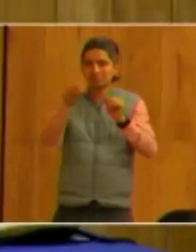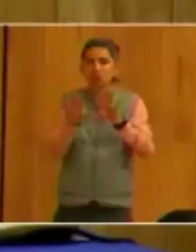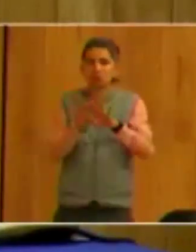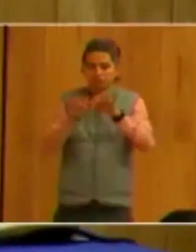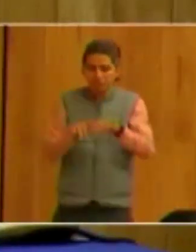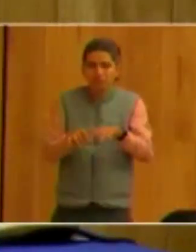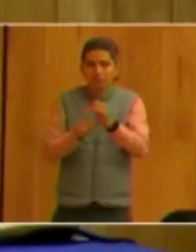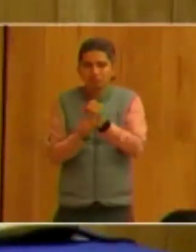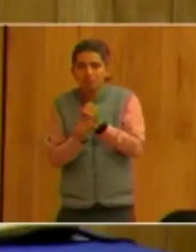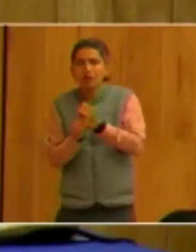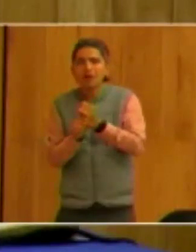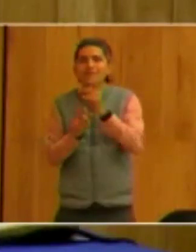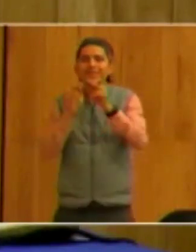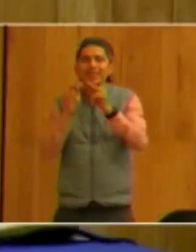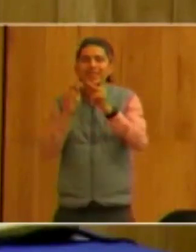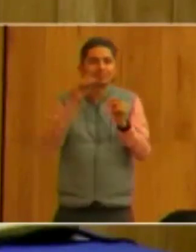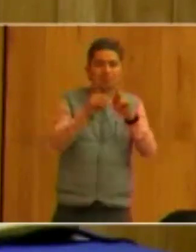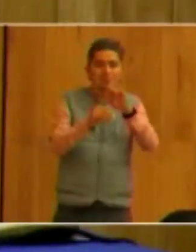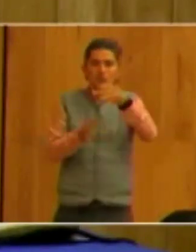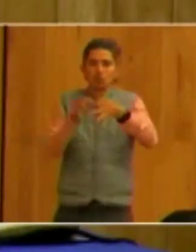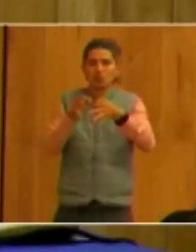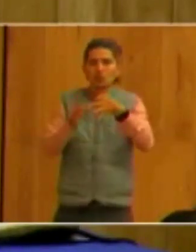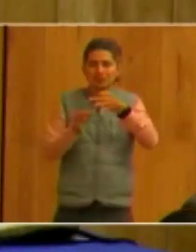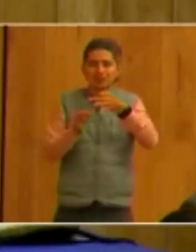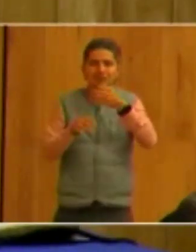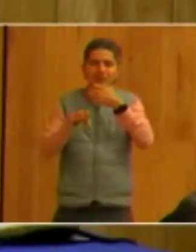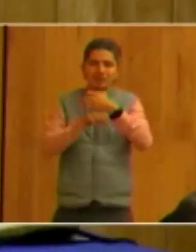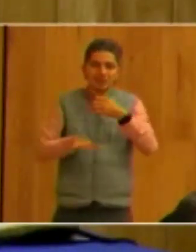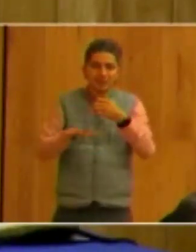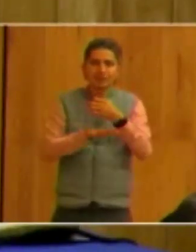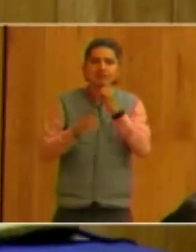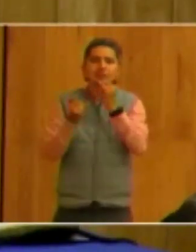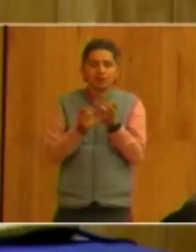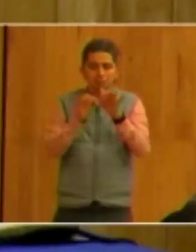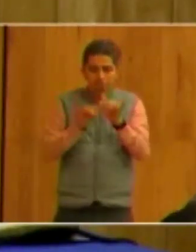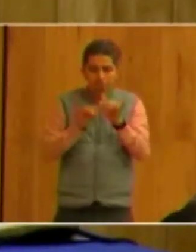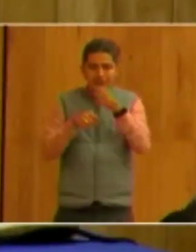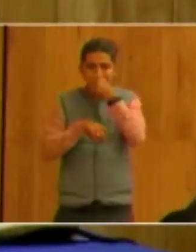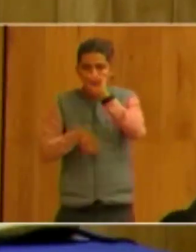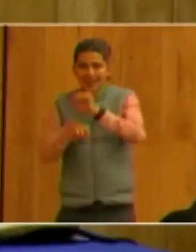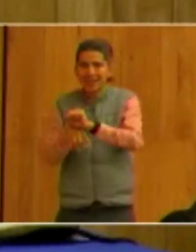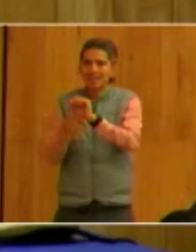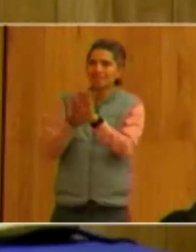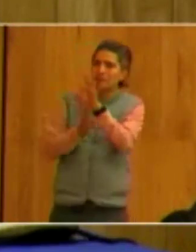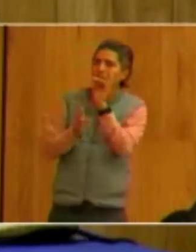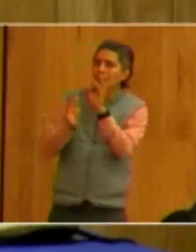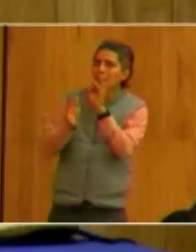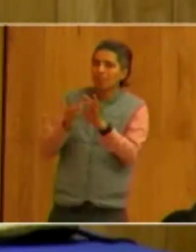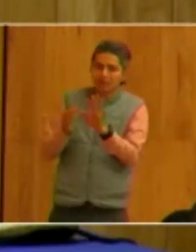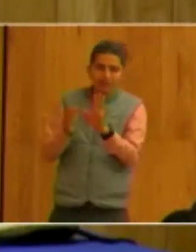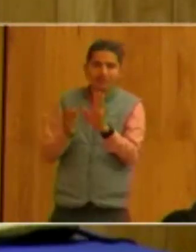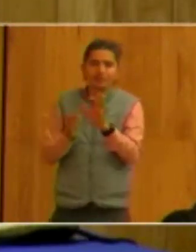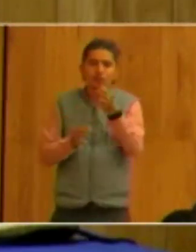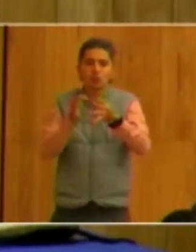escribiente y visitadora auxiliar en el Consejo del Poder Judicial del Estado, así como escribiente, secretaria proyectista y jueza de